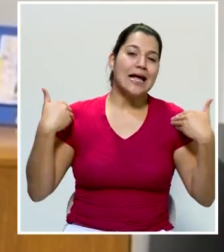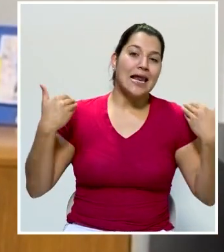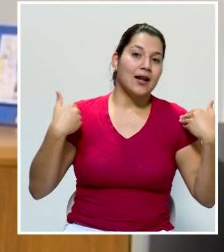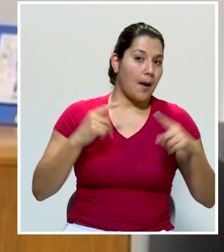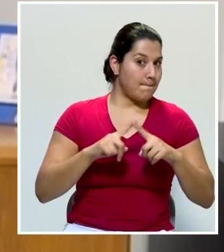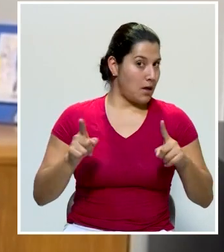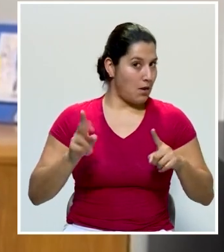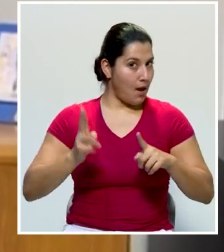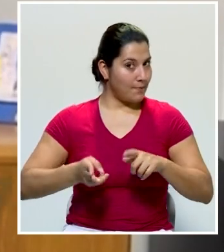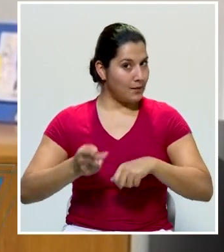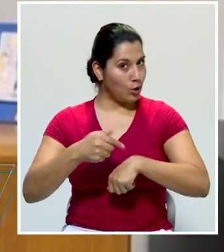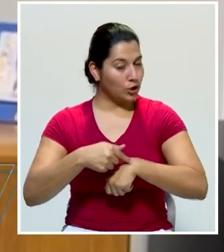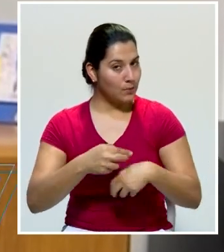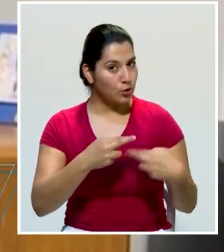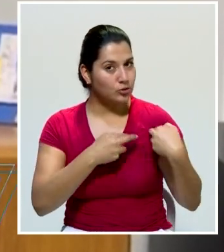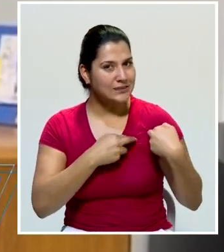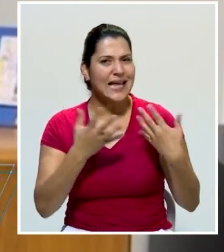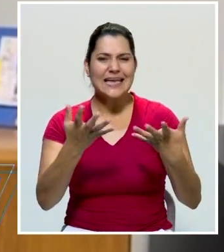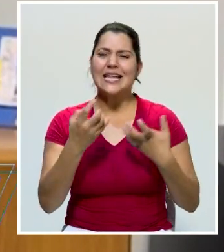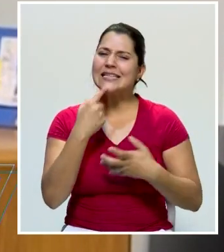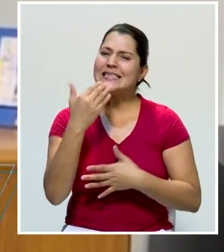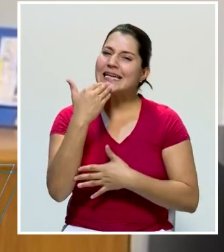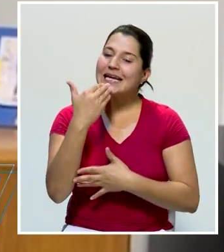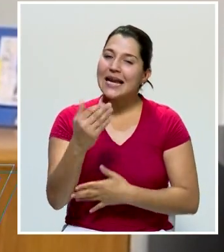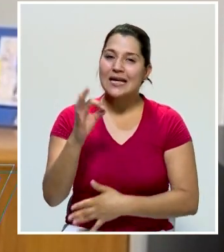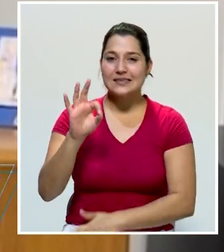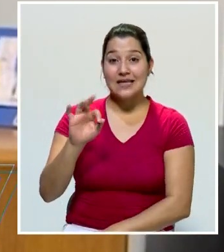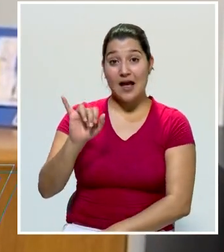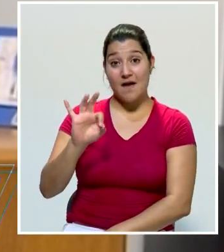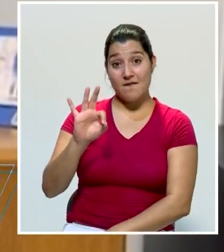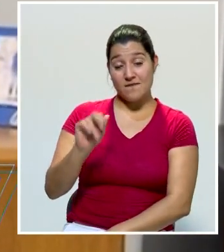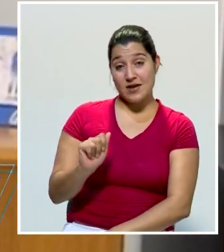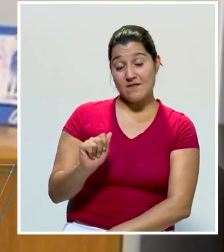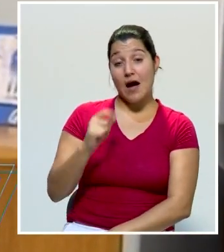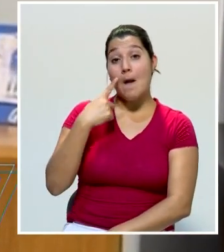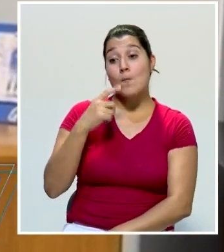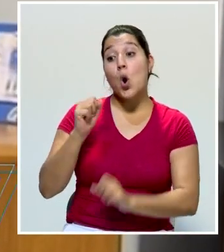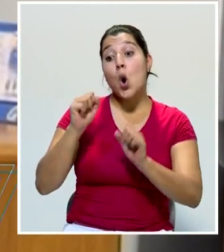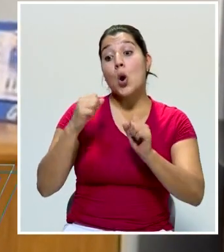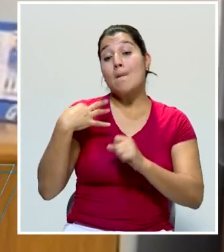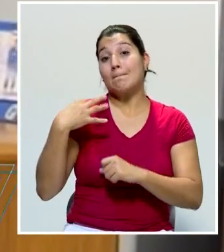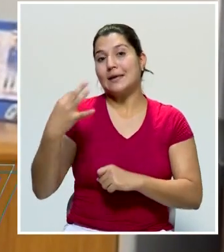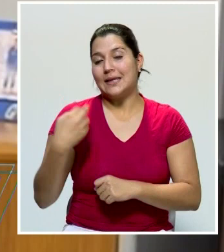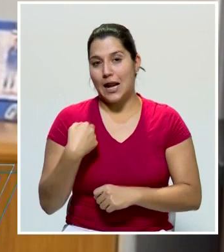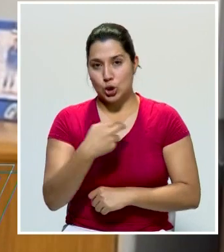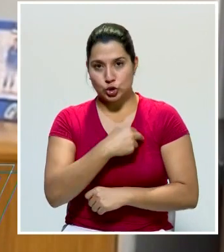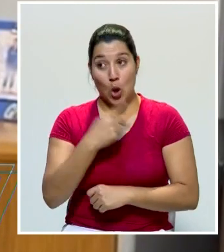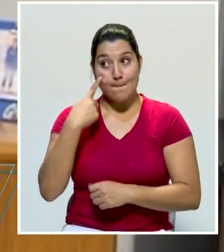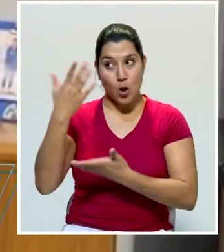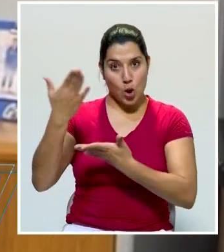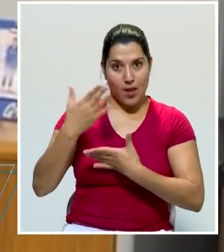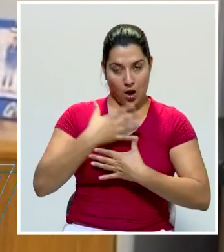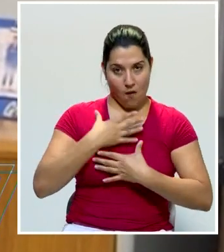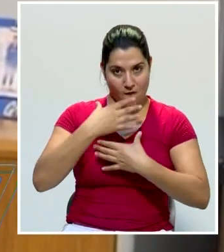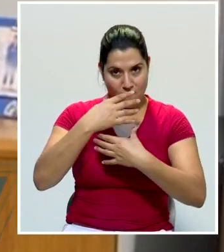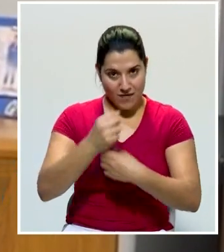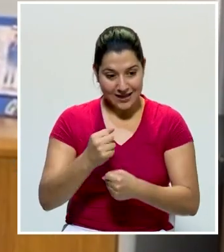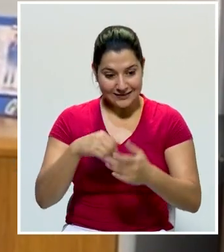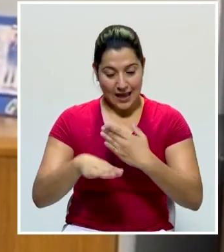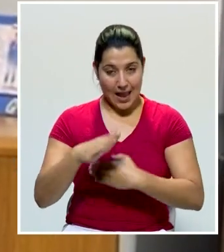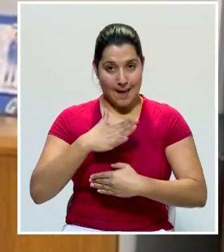responsabilidad. Queremos agradecerle a la FIFA por seguir contando con nosotros, por la confianza que han depositado en este